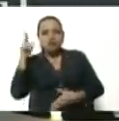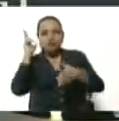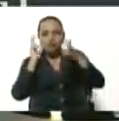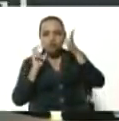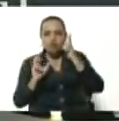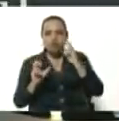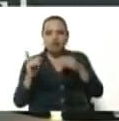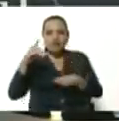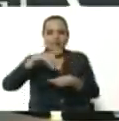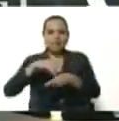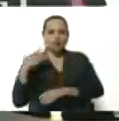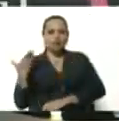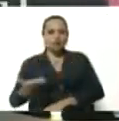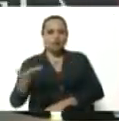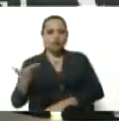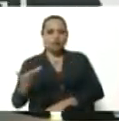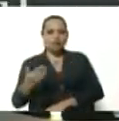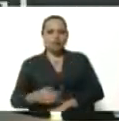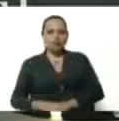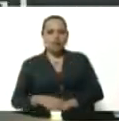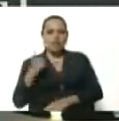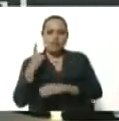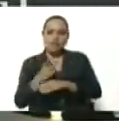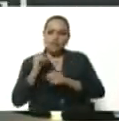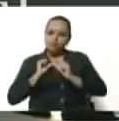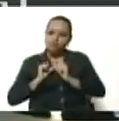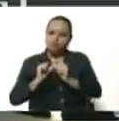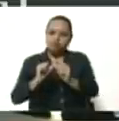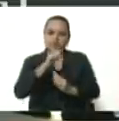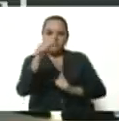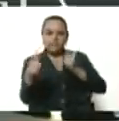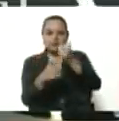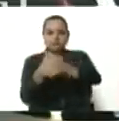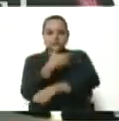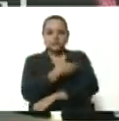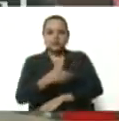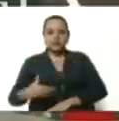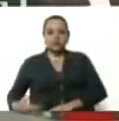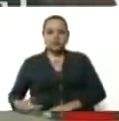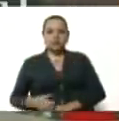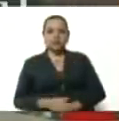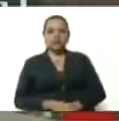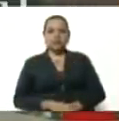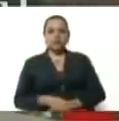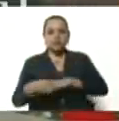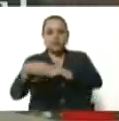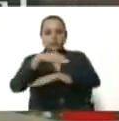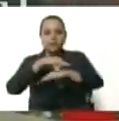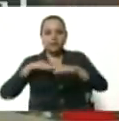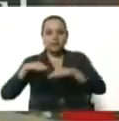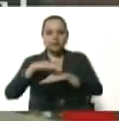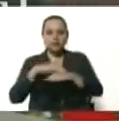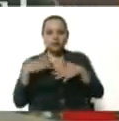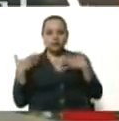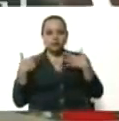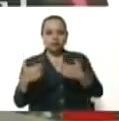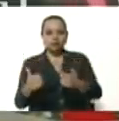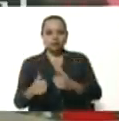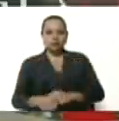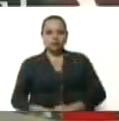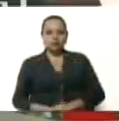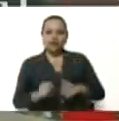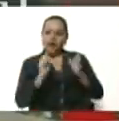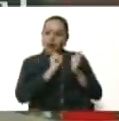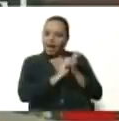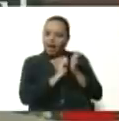dato es muy importante que vamos a mantenerlo, vicepresidenta, ministro Alvarado. Ponlo allí,